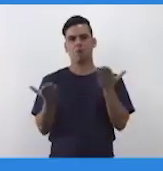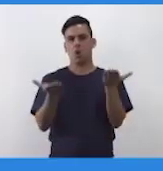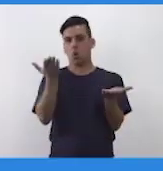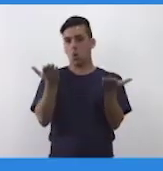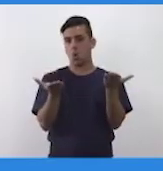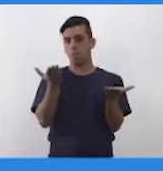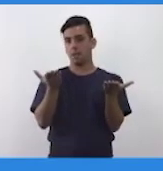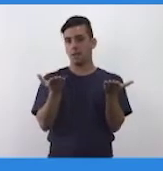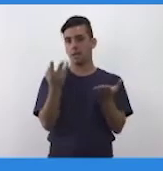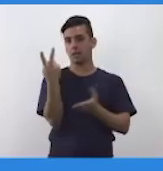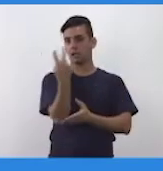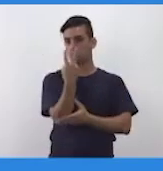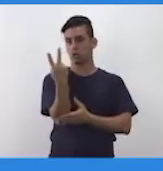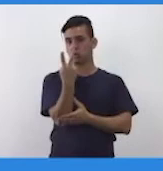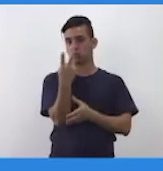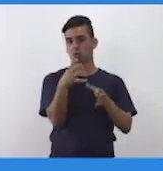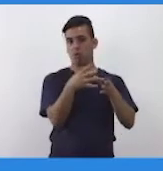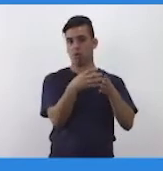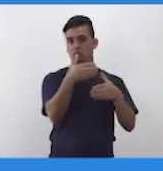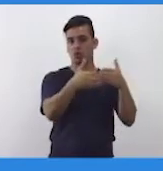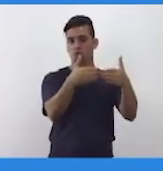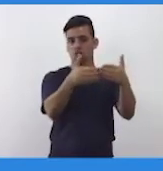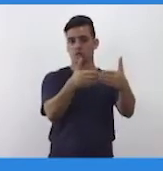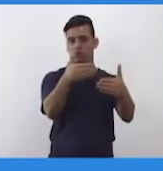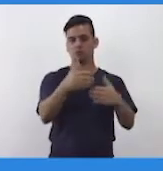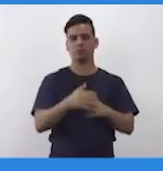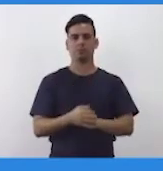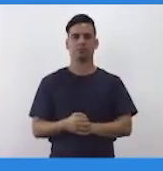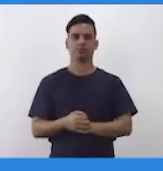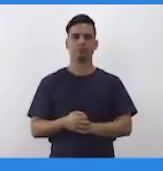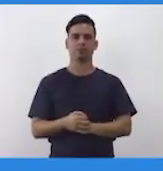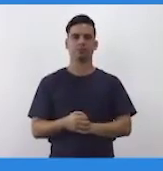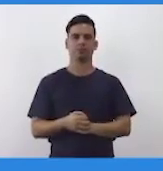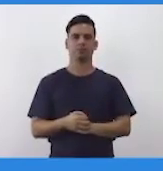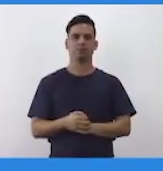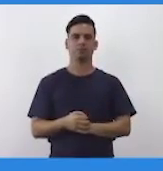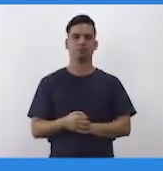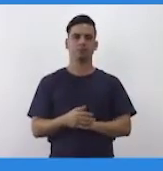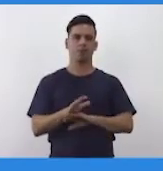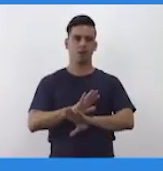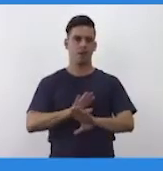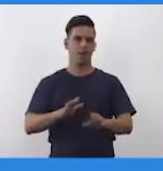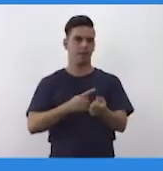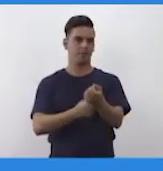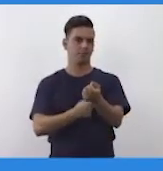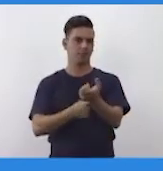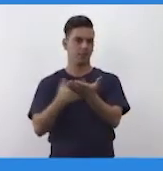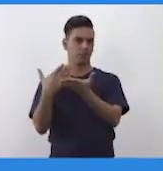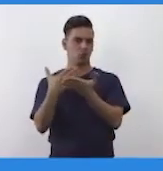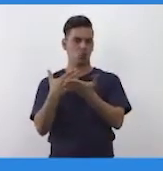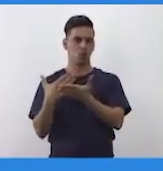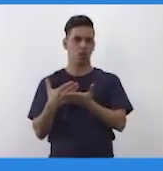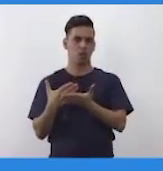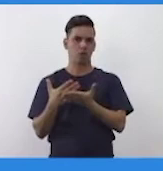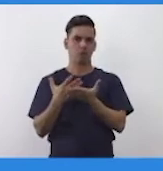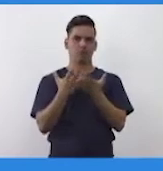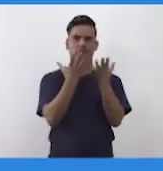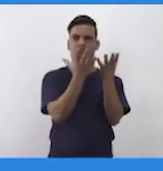dos procesos. Por supuesto, los que hemos trabajado, fermentación